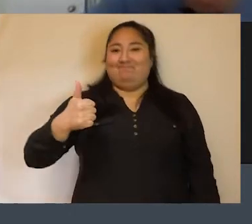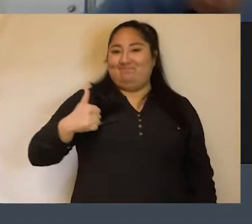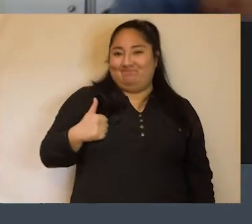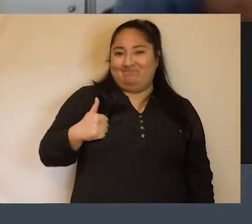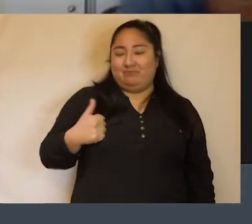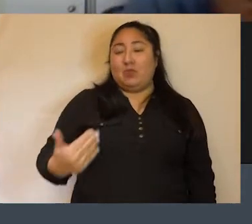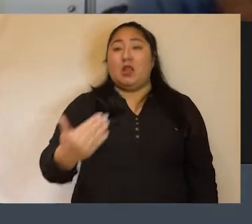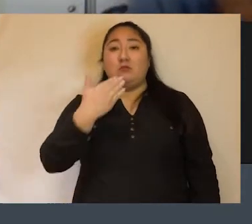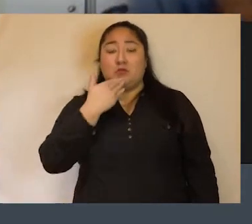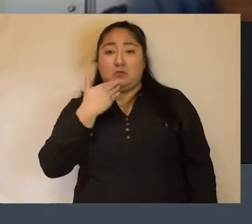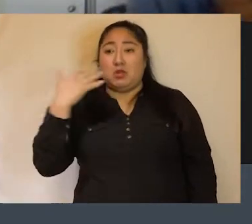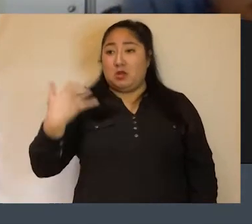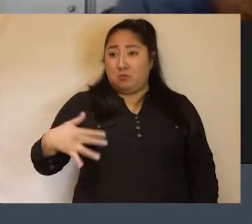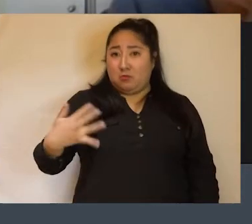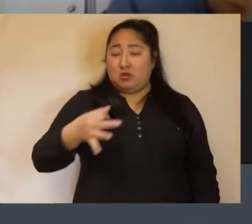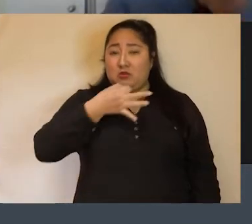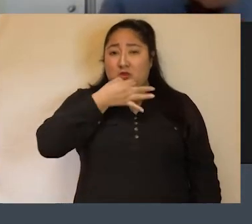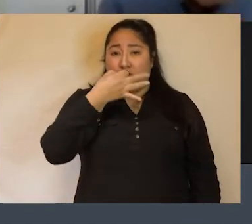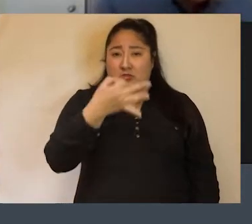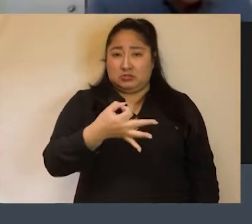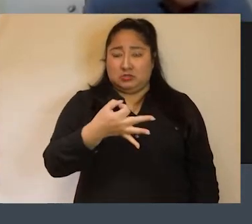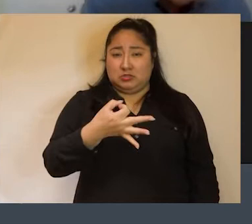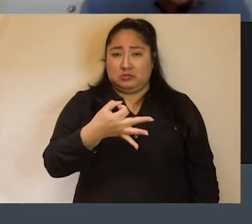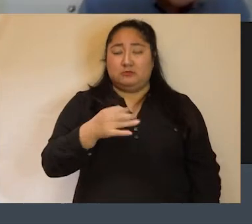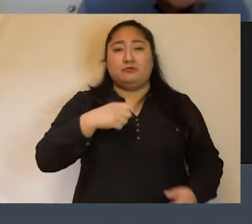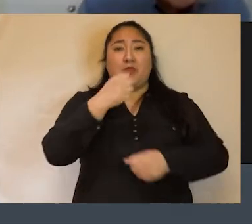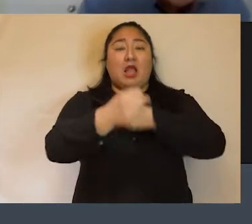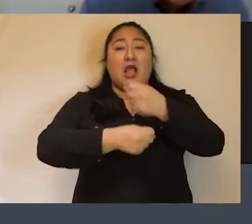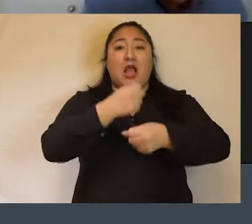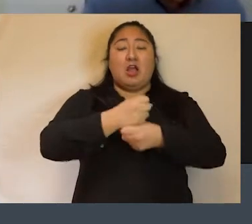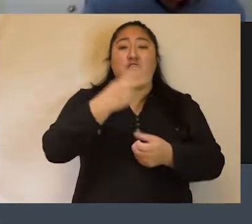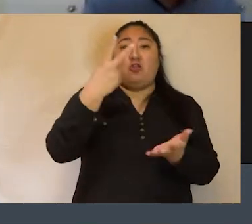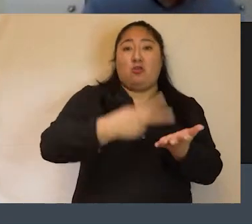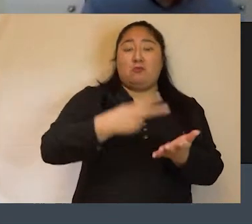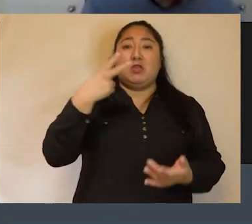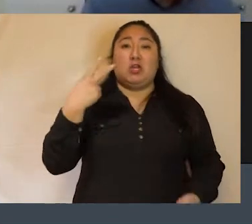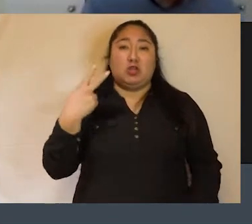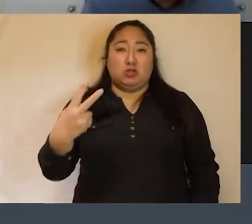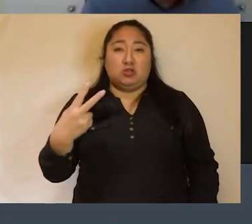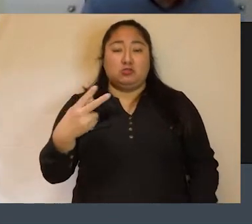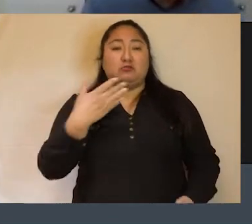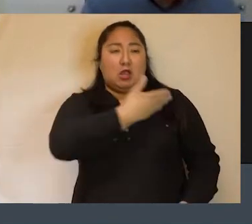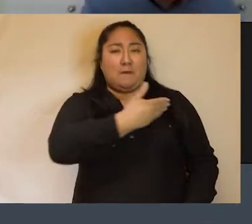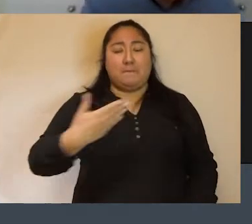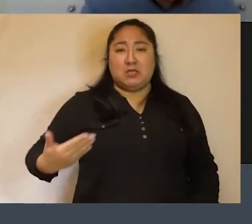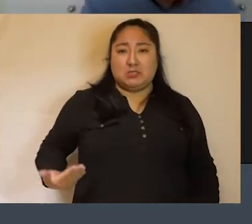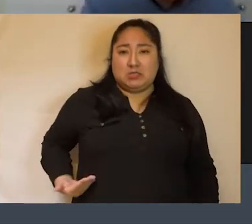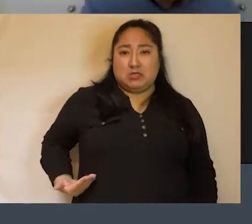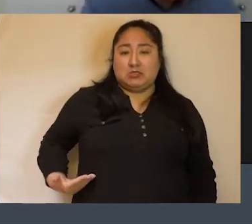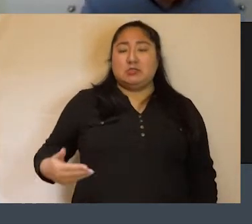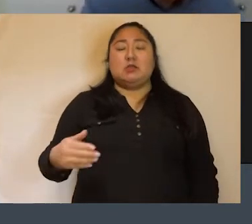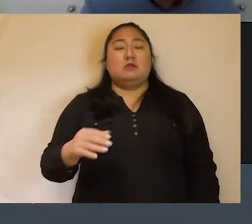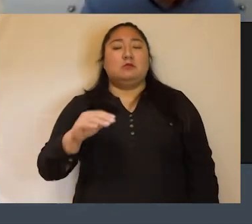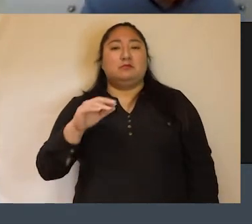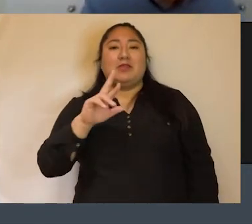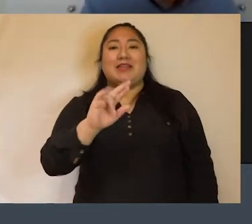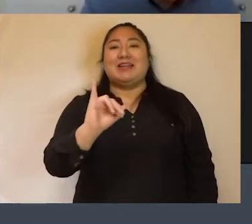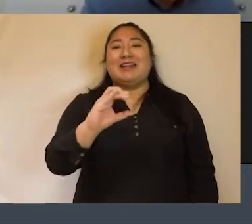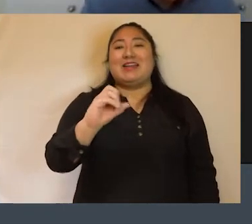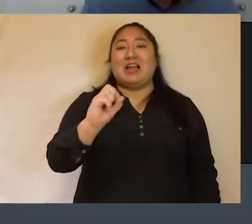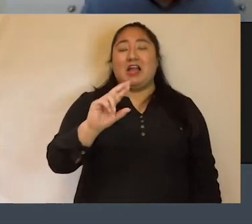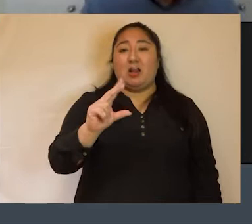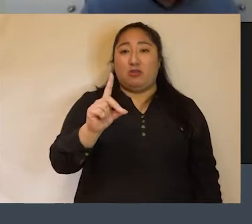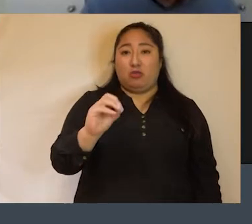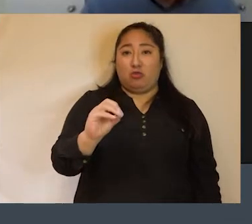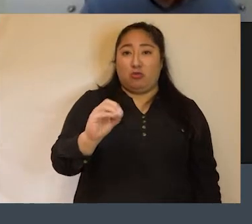cumplió. Pero también destacar que después de años, el año 2002, en la presidencia del